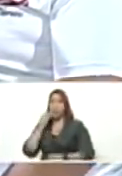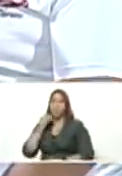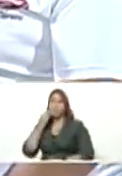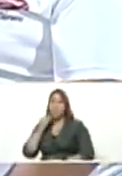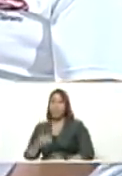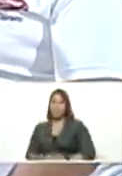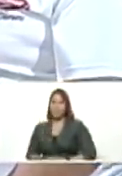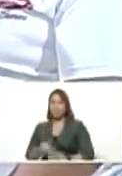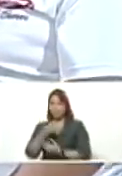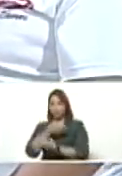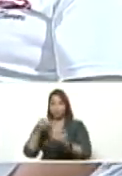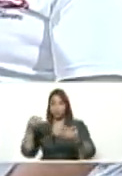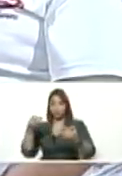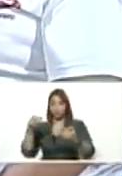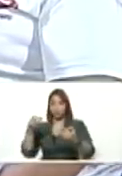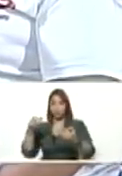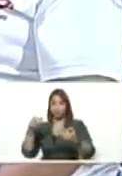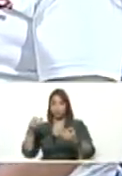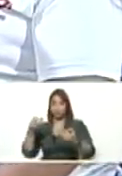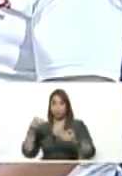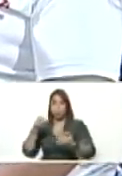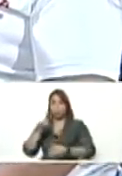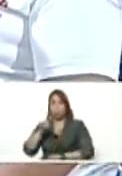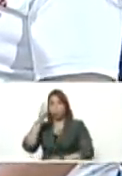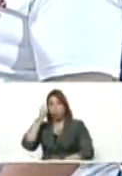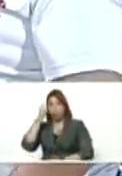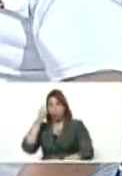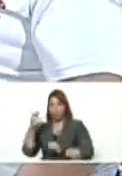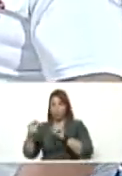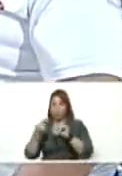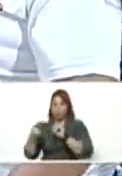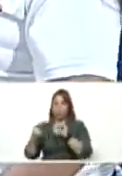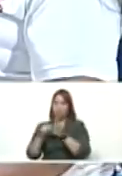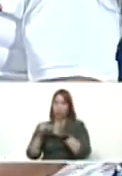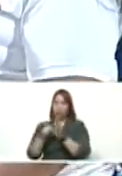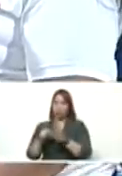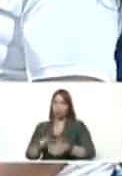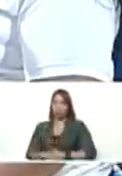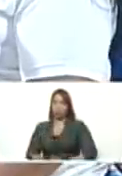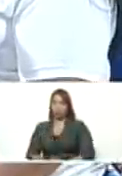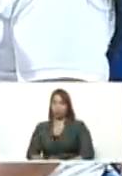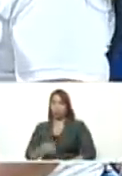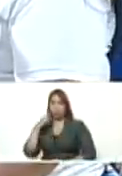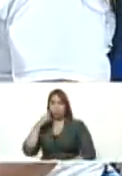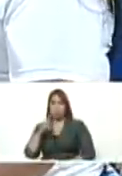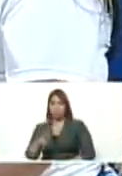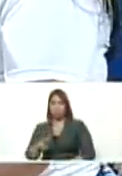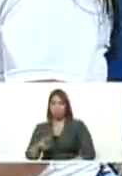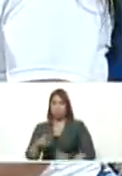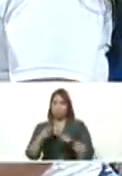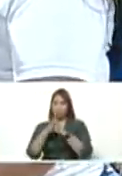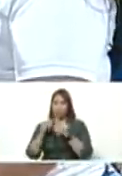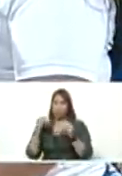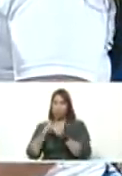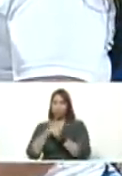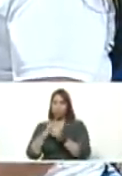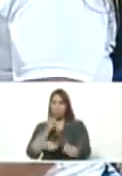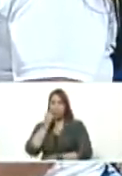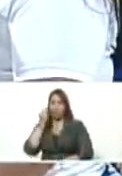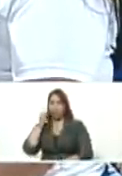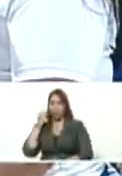experiencia extraordinaria estos dos días, donde se ha visto, pues, a toda la clase